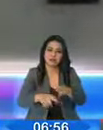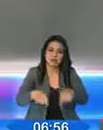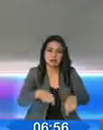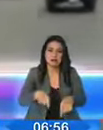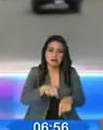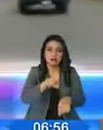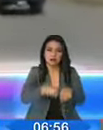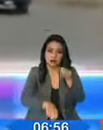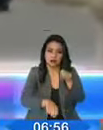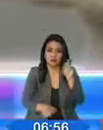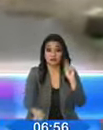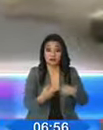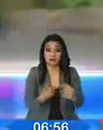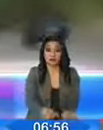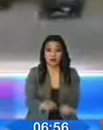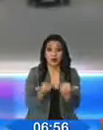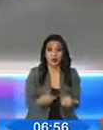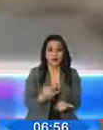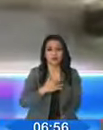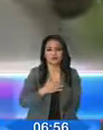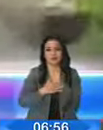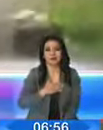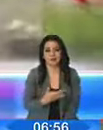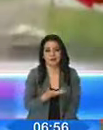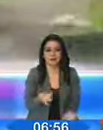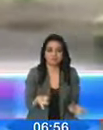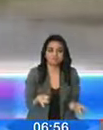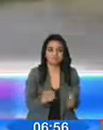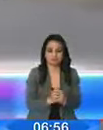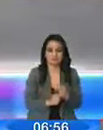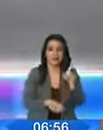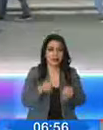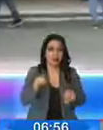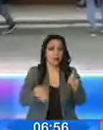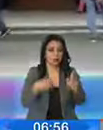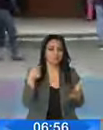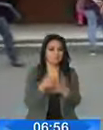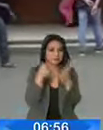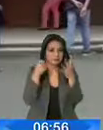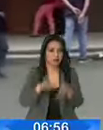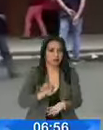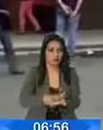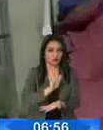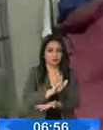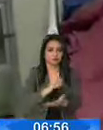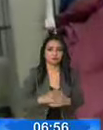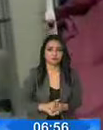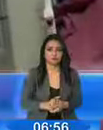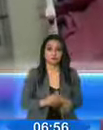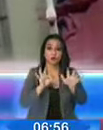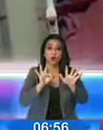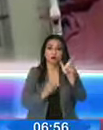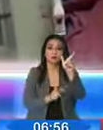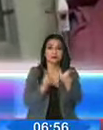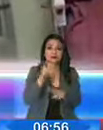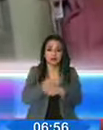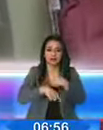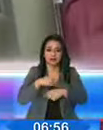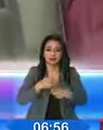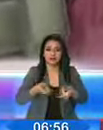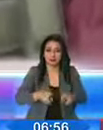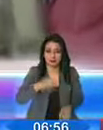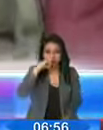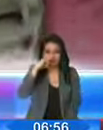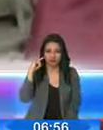esa fecha hasta acá, lamentablemente hemos tenido algunos accidentes. Los heridos, en total 8, incluidos 3 menores de edad,